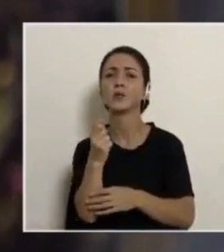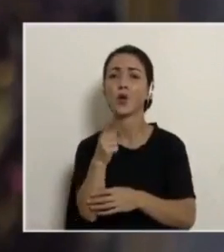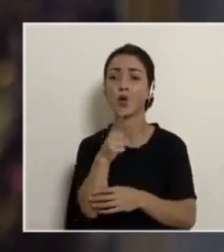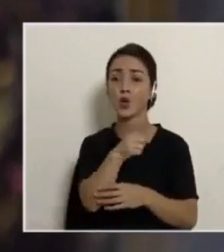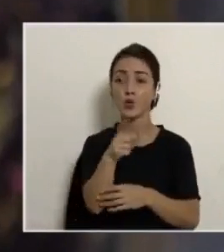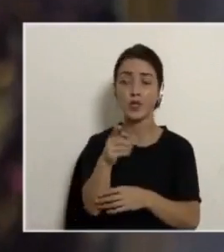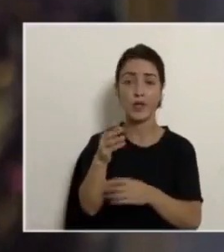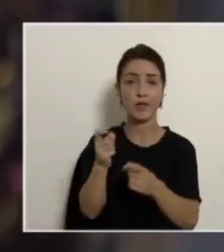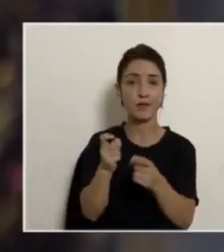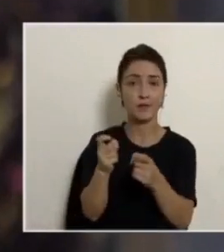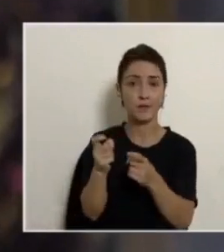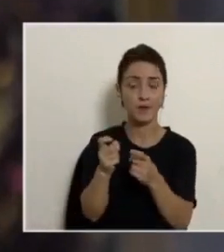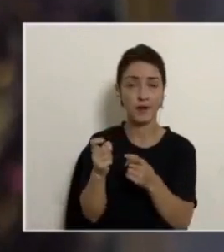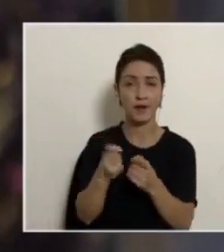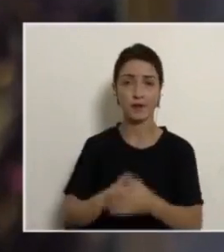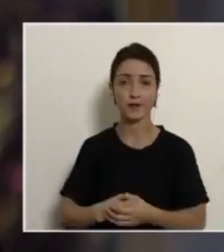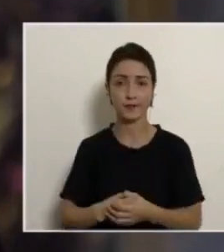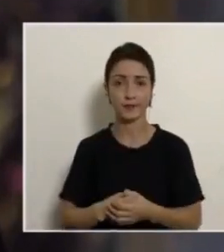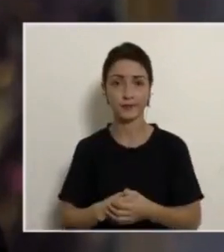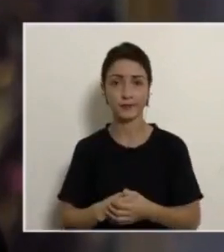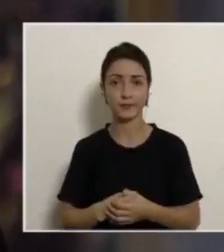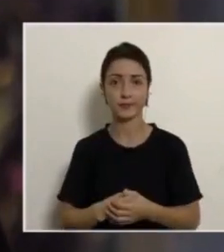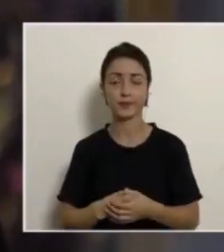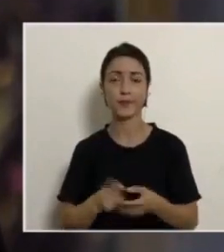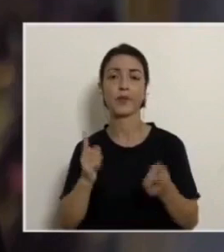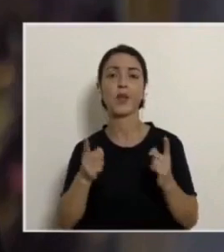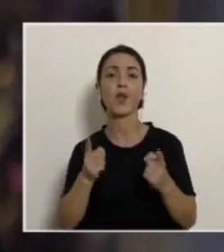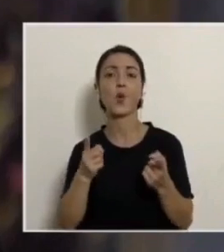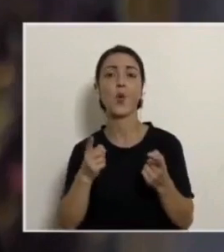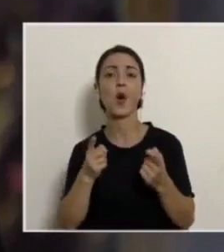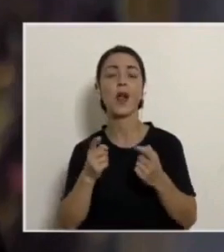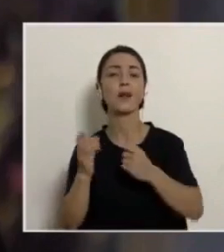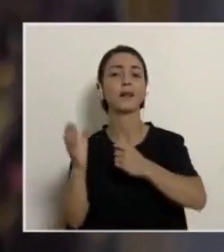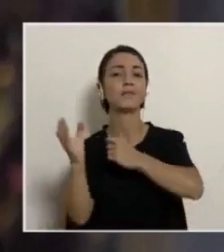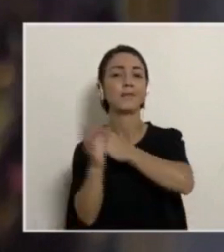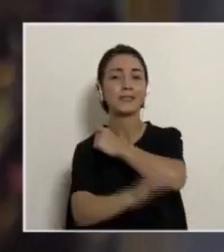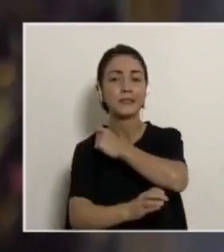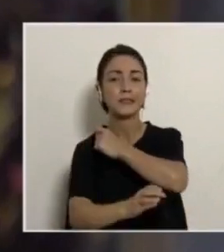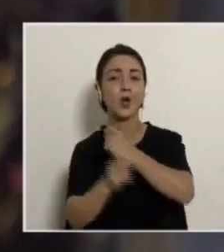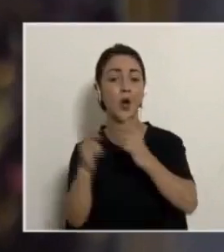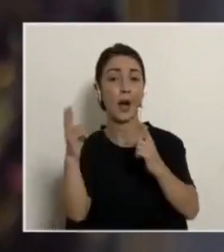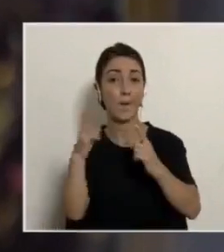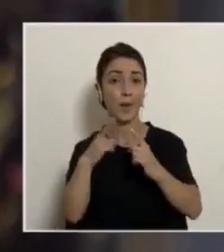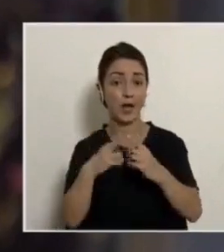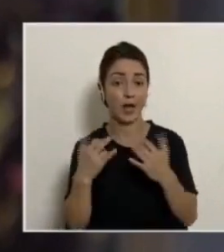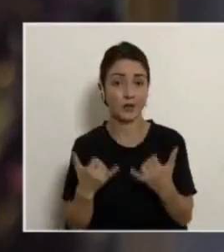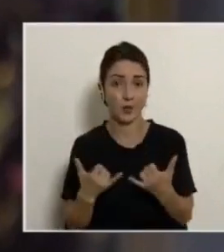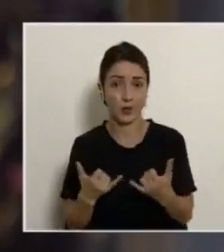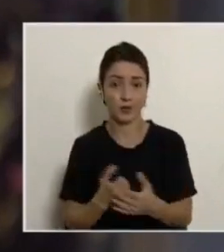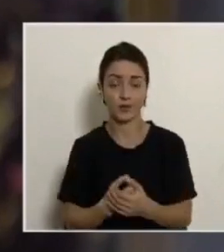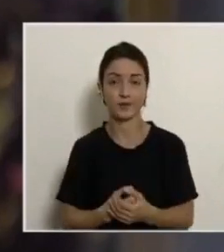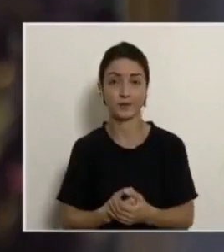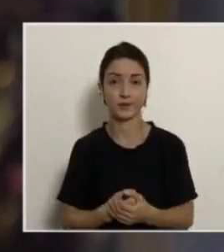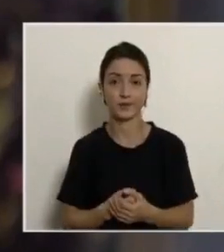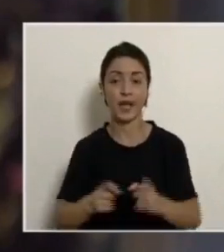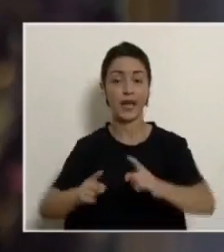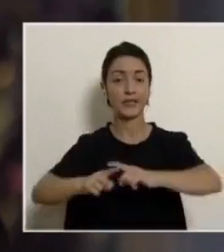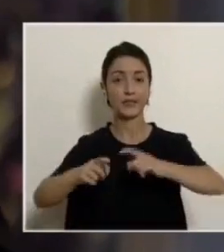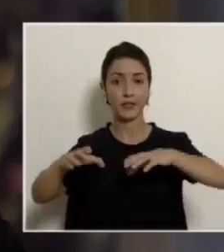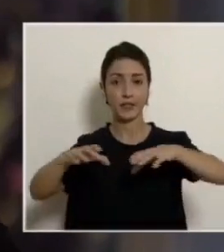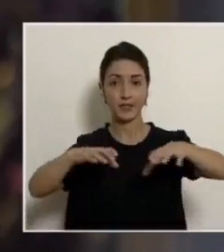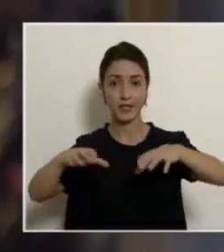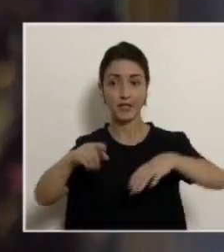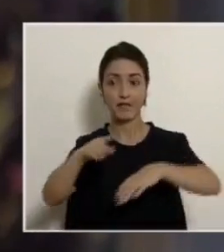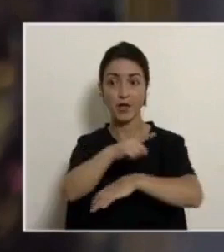ustedes manejan hasta el momento y cuál es el tipo de sanciones aplicadas hasta el momento de cara a los eventos que